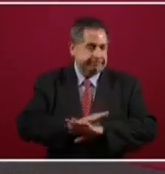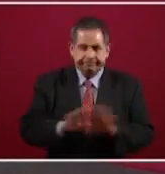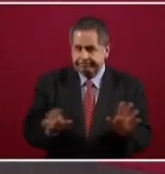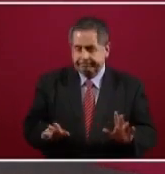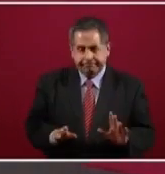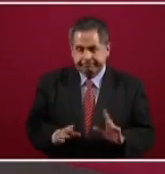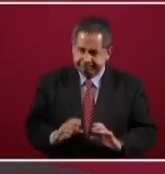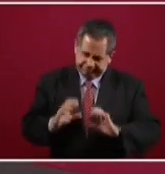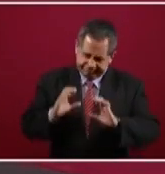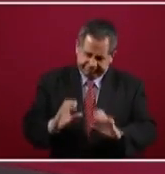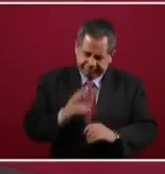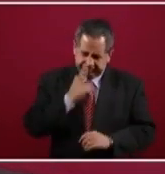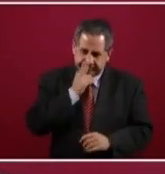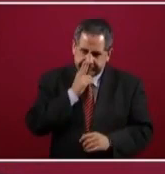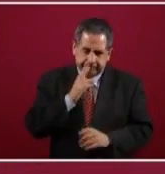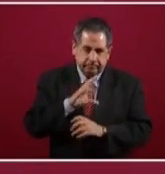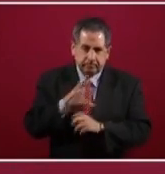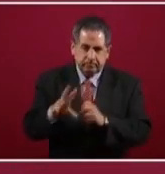cuidar todo.